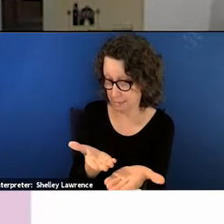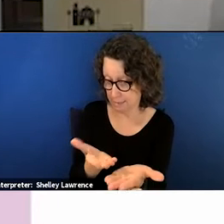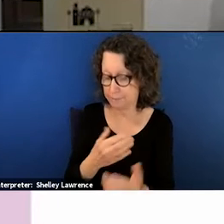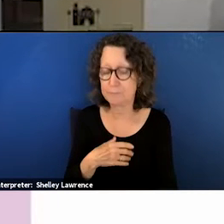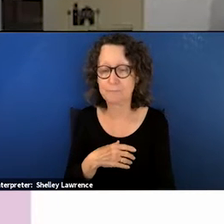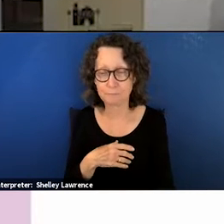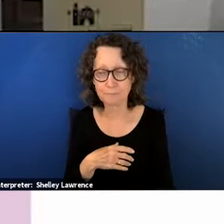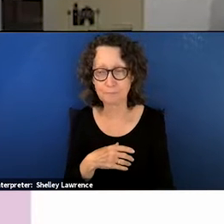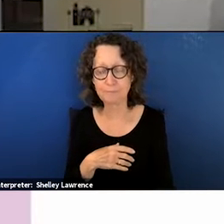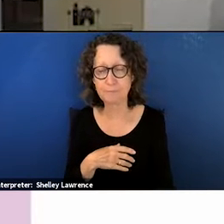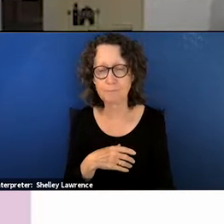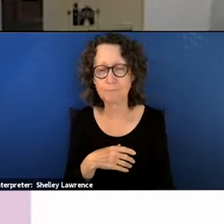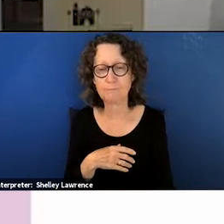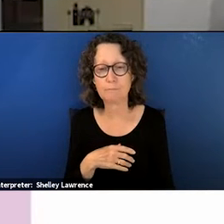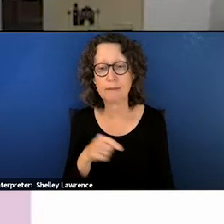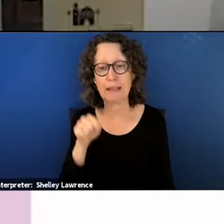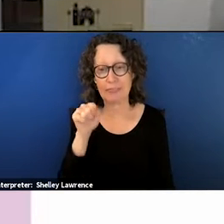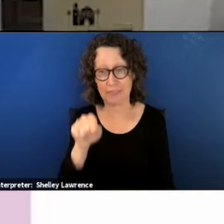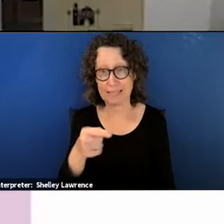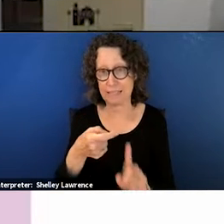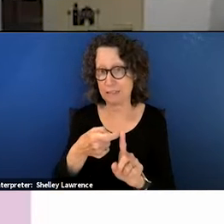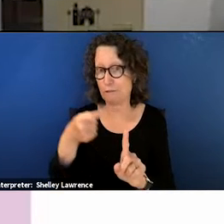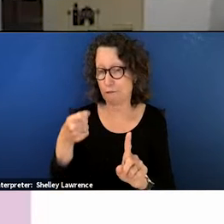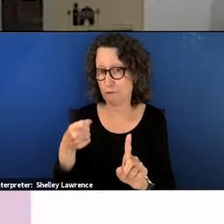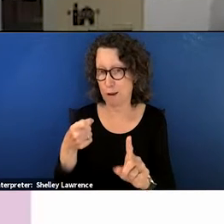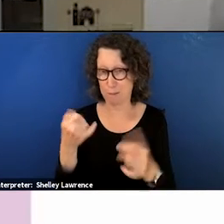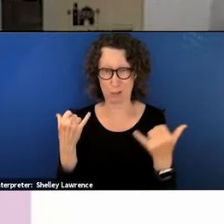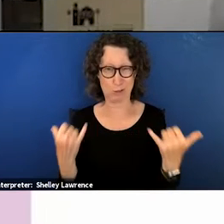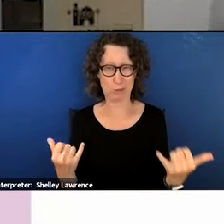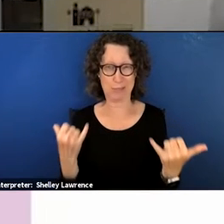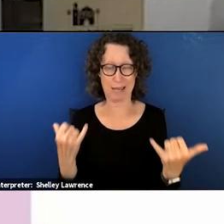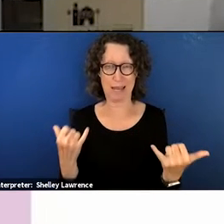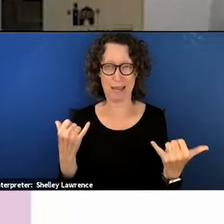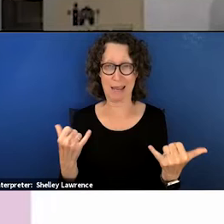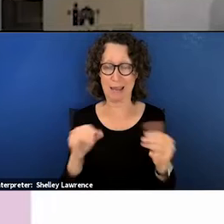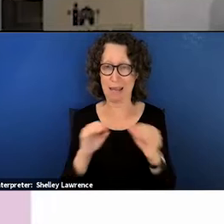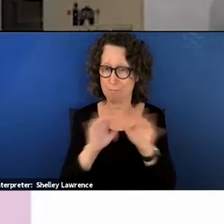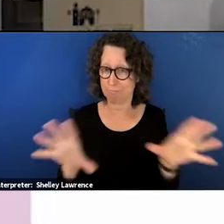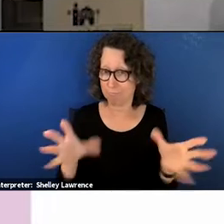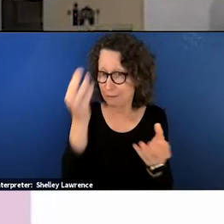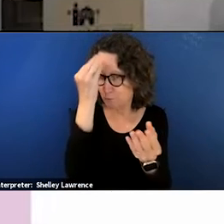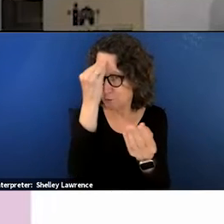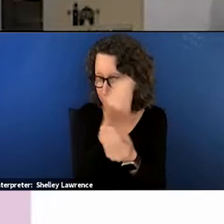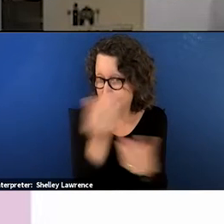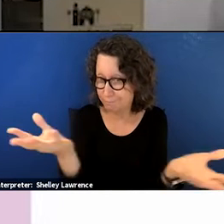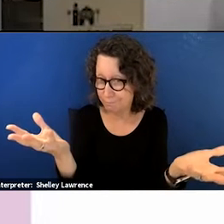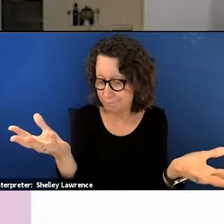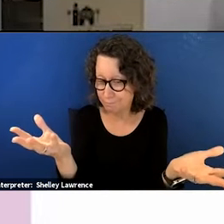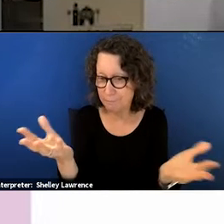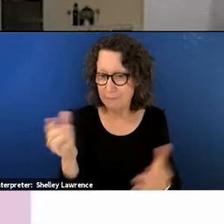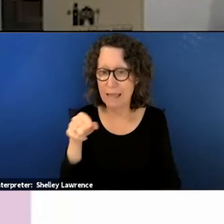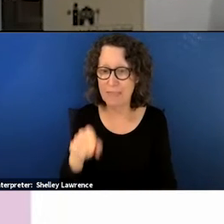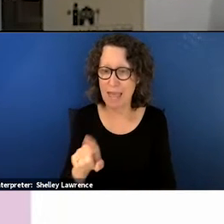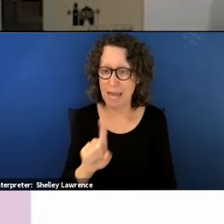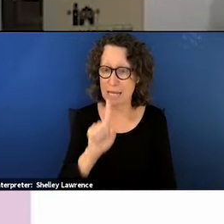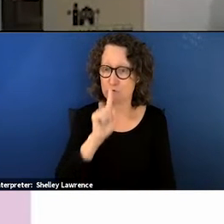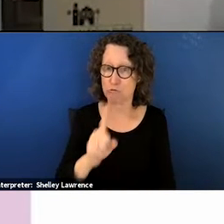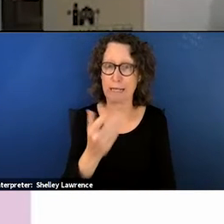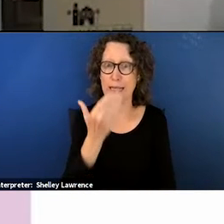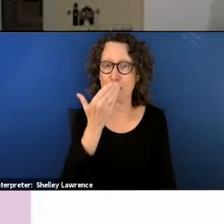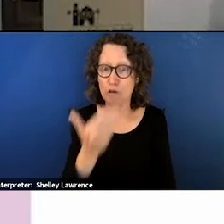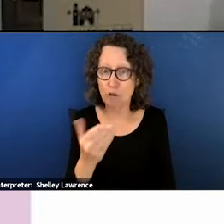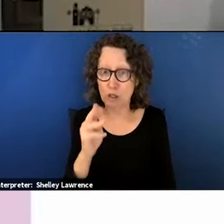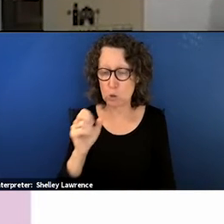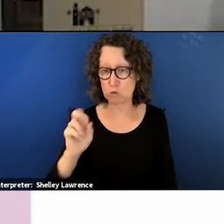Departamento de Salud Pública del Condado de Santa Bárbara. Estos son los datos de hoy, una información que se